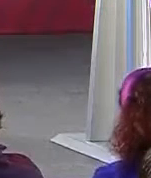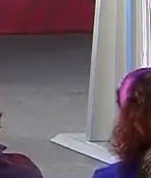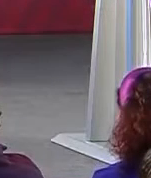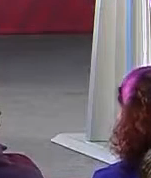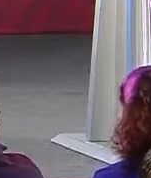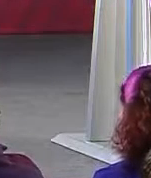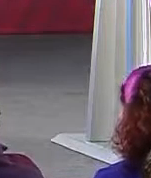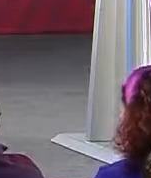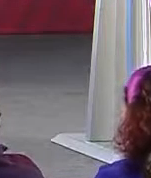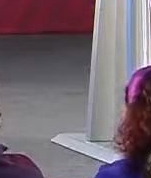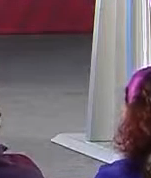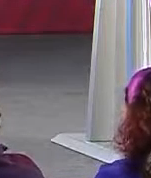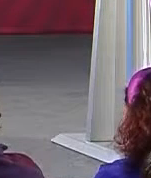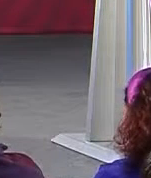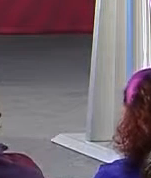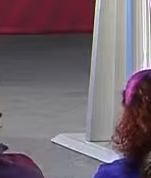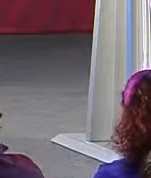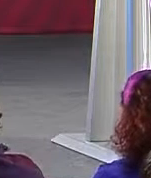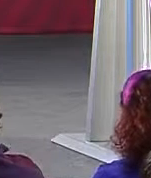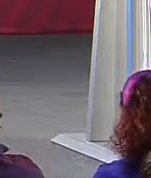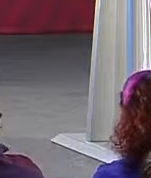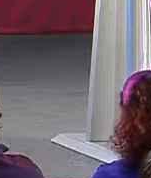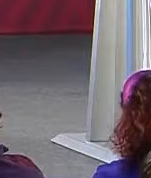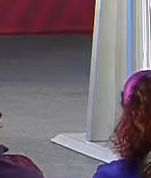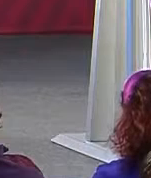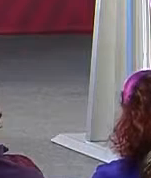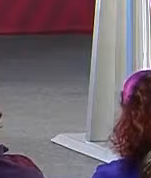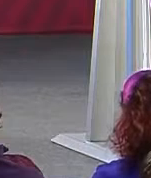el fraude electoral,